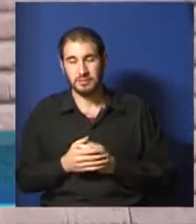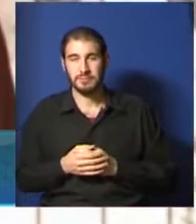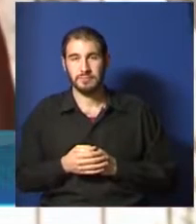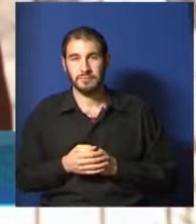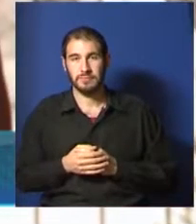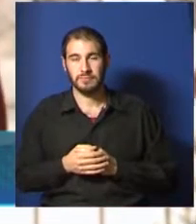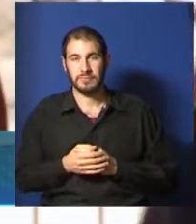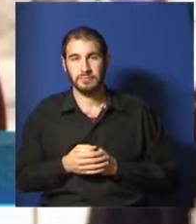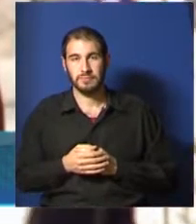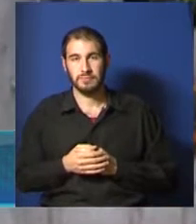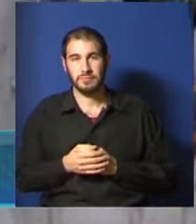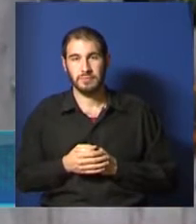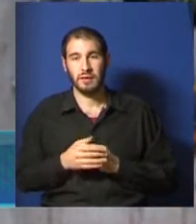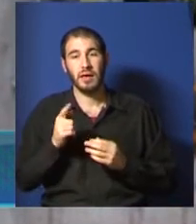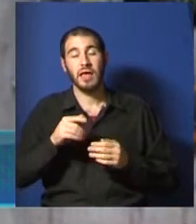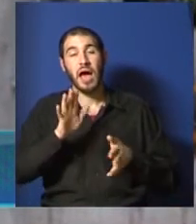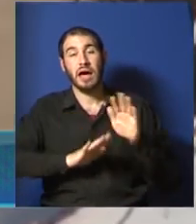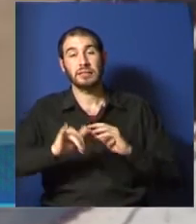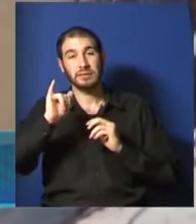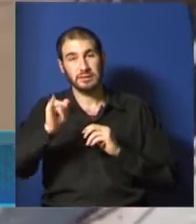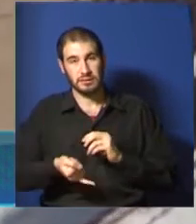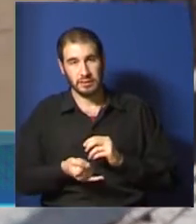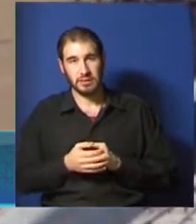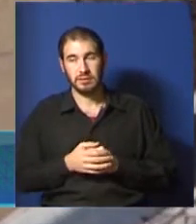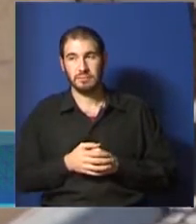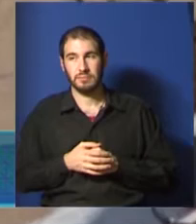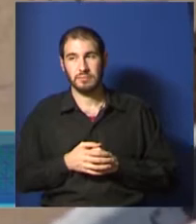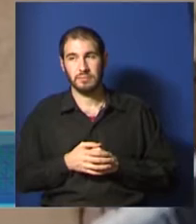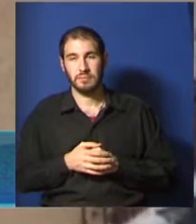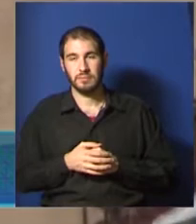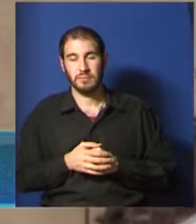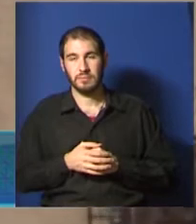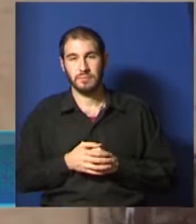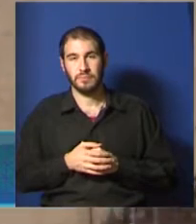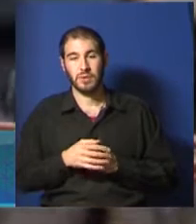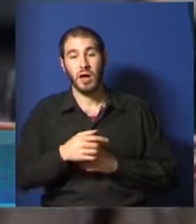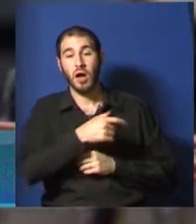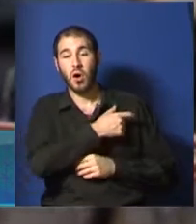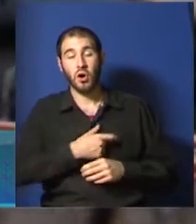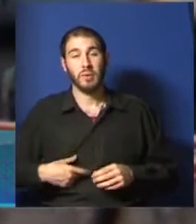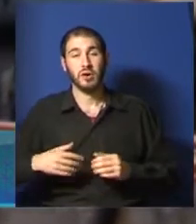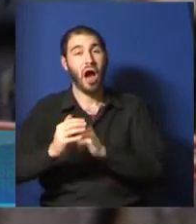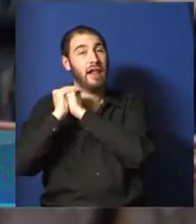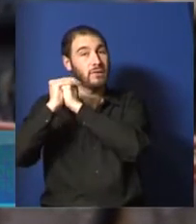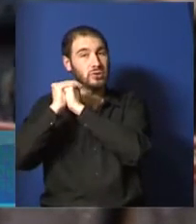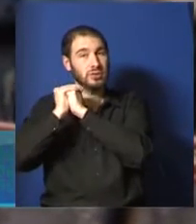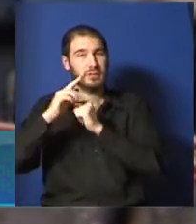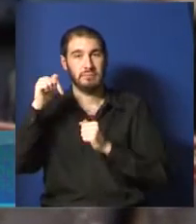que gracias a la aplicación a que en el gobierno de Raúl Alfonsín